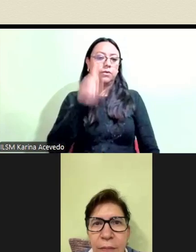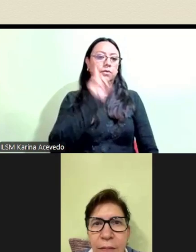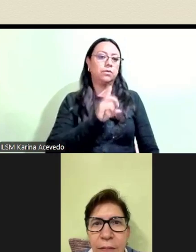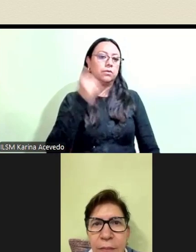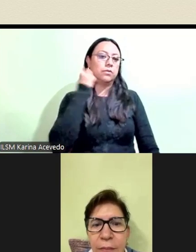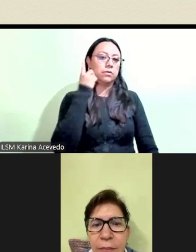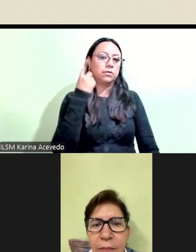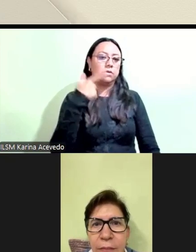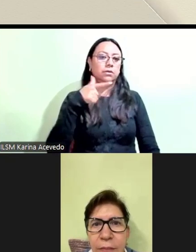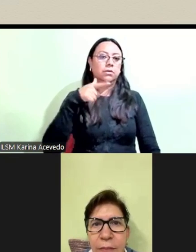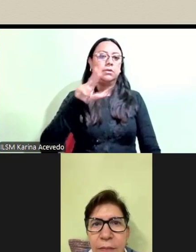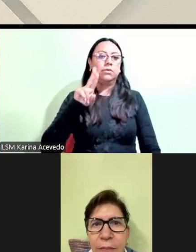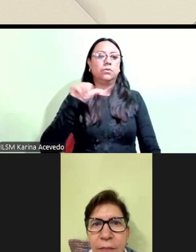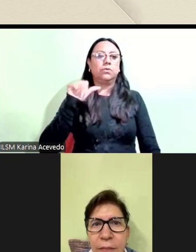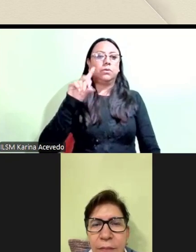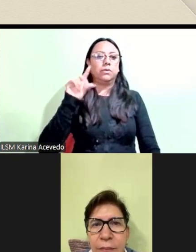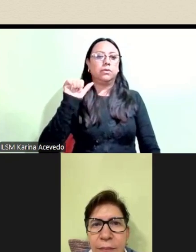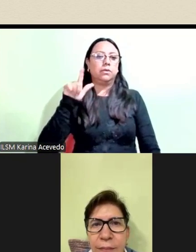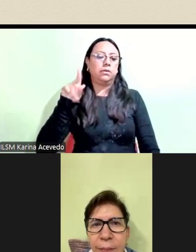Guadalupe Morales Rubio.